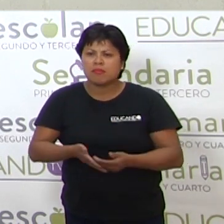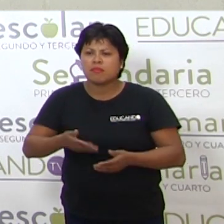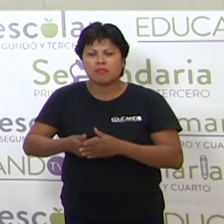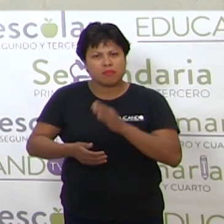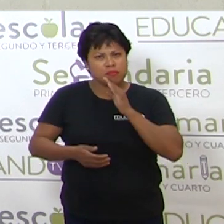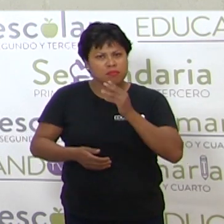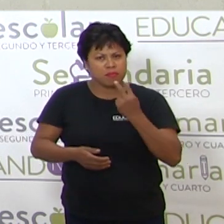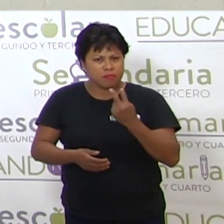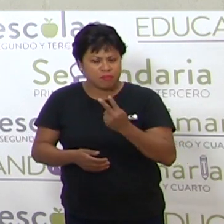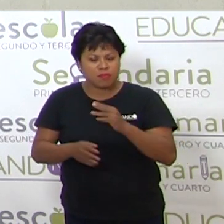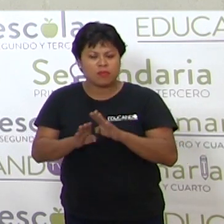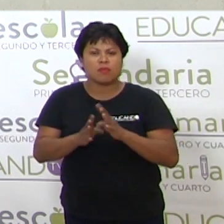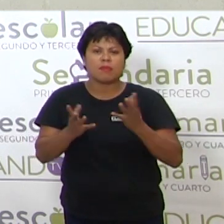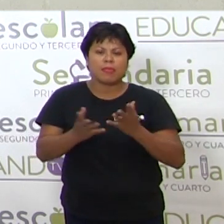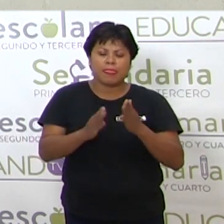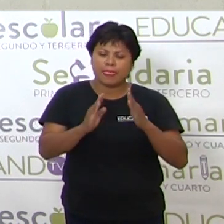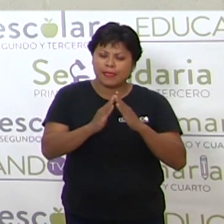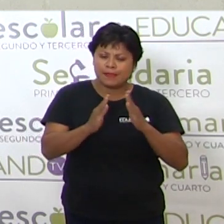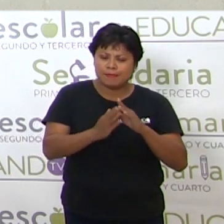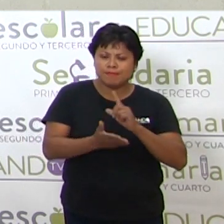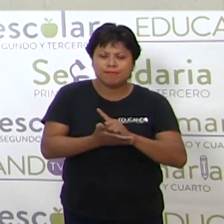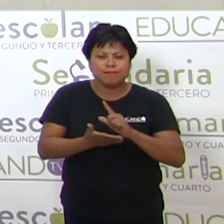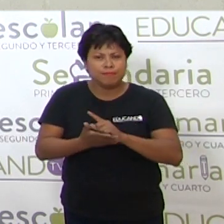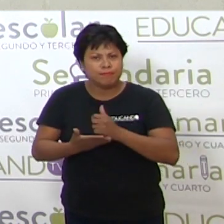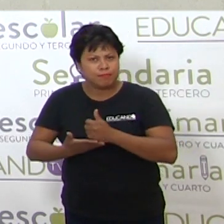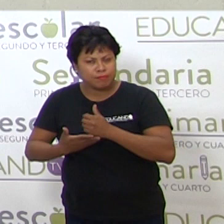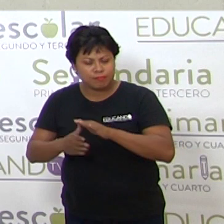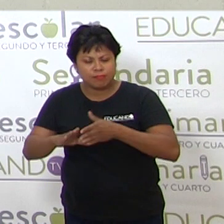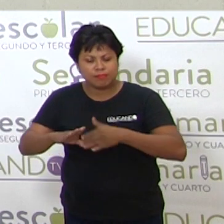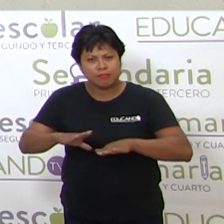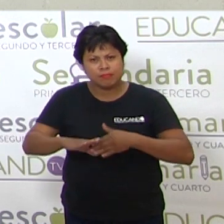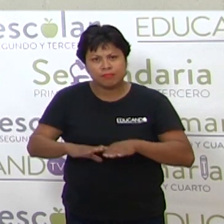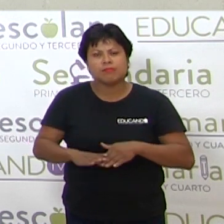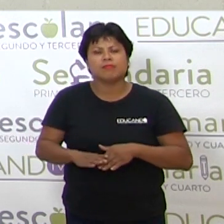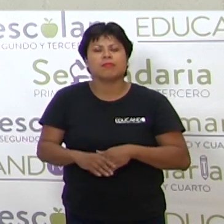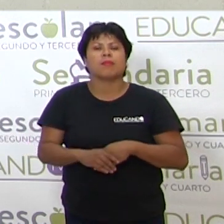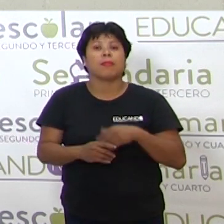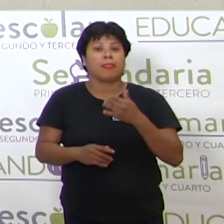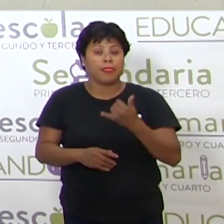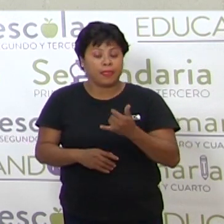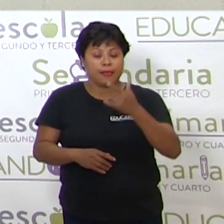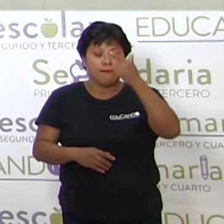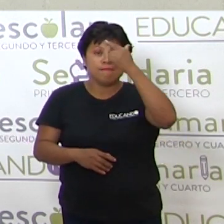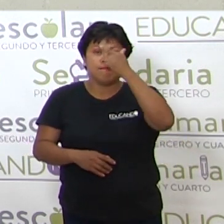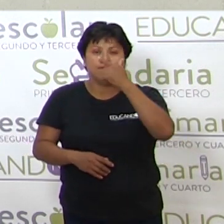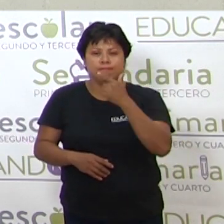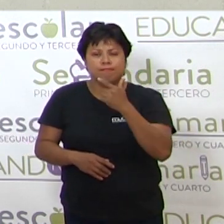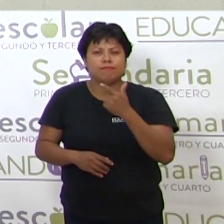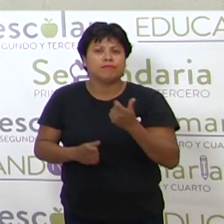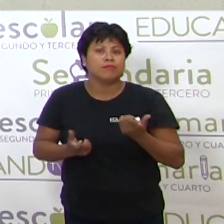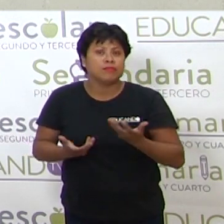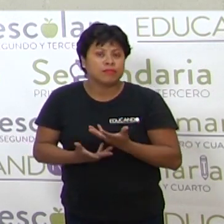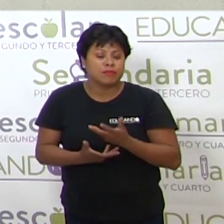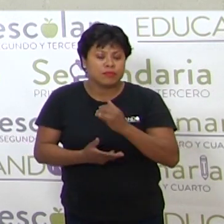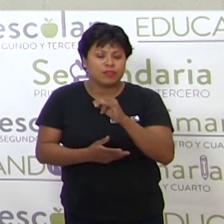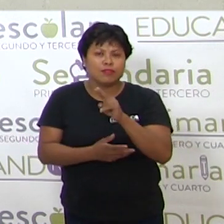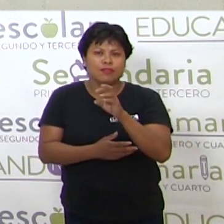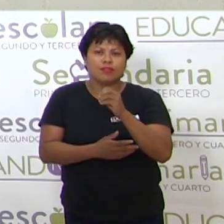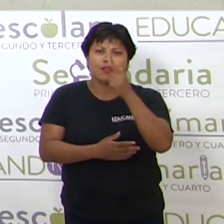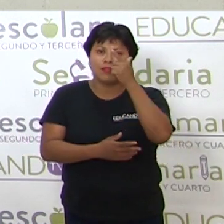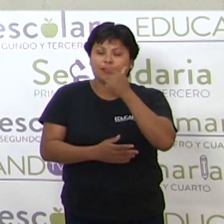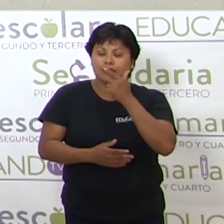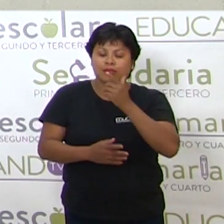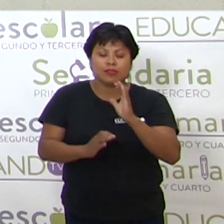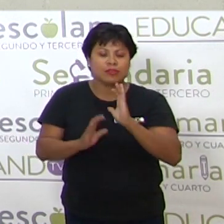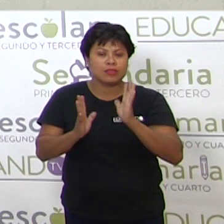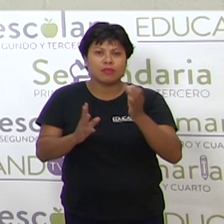que ayudó a realizar tareas de la casa verdad lavar los trastes y en la noche que hizo julio por la noche